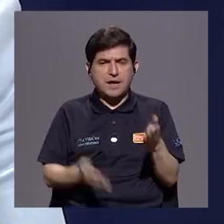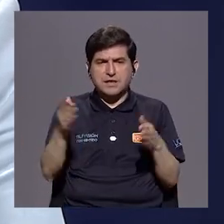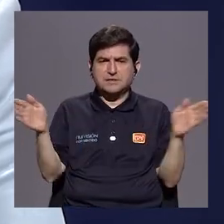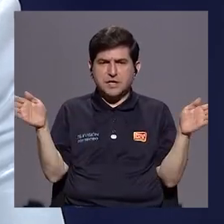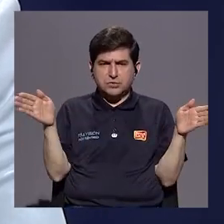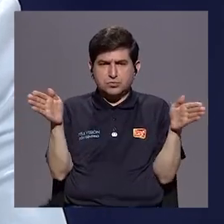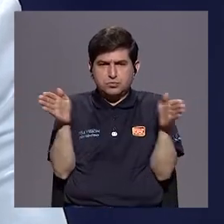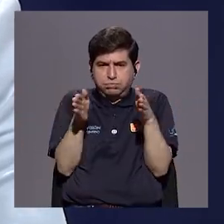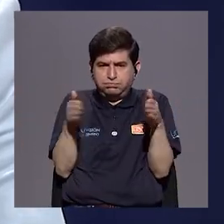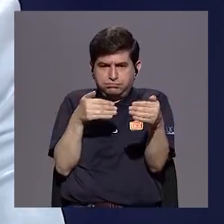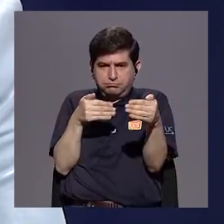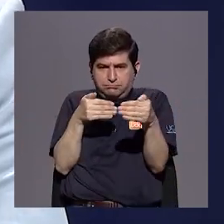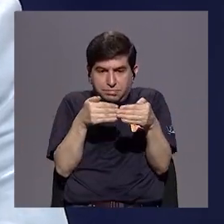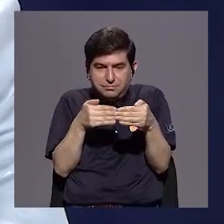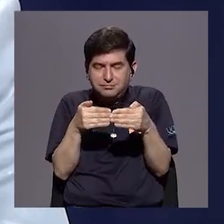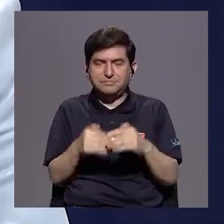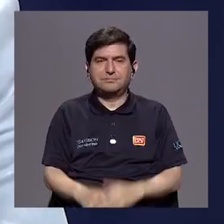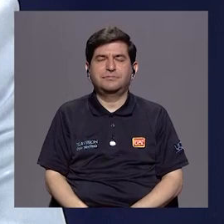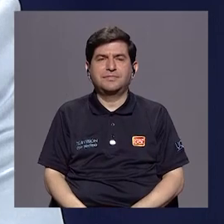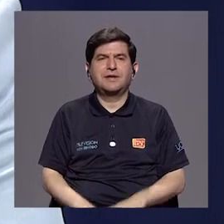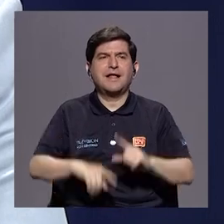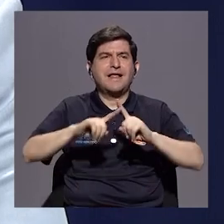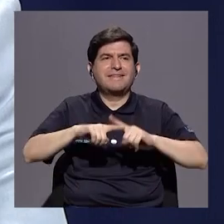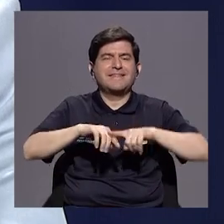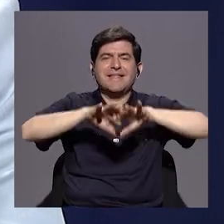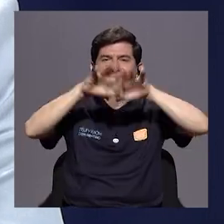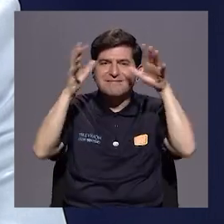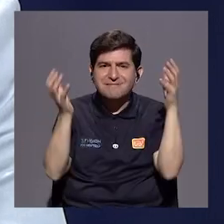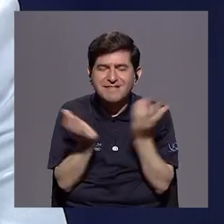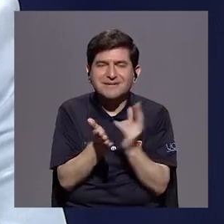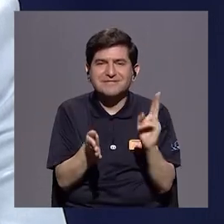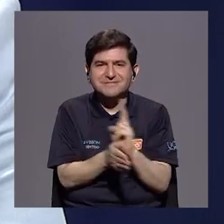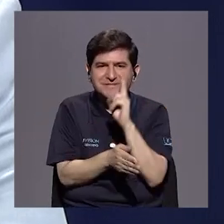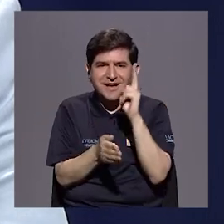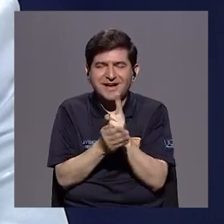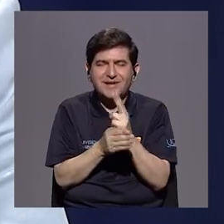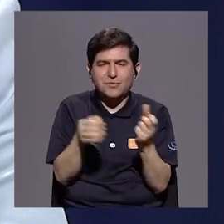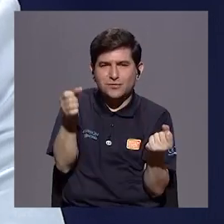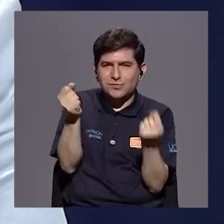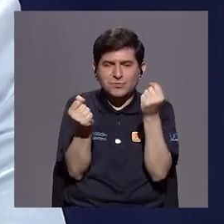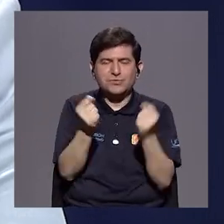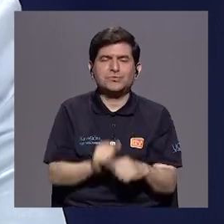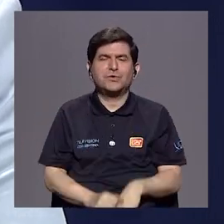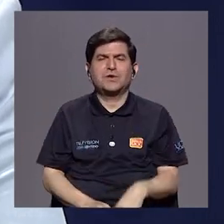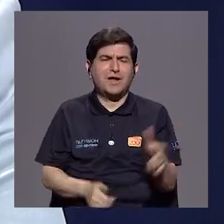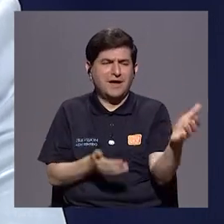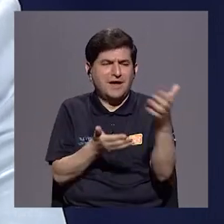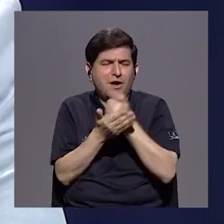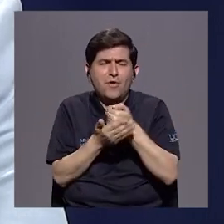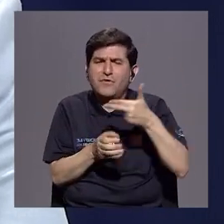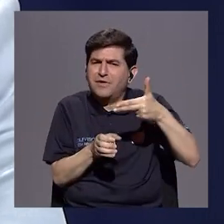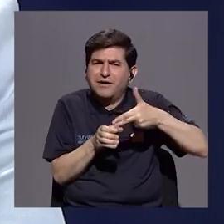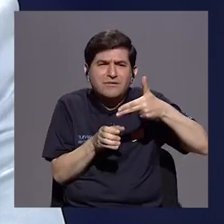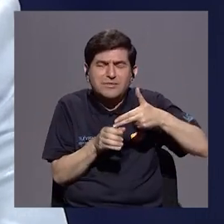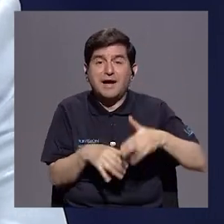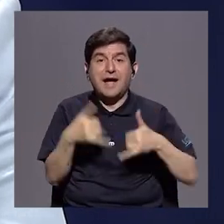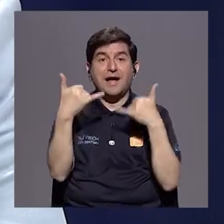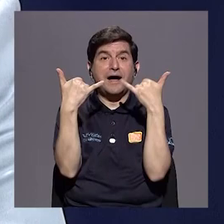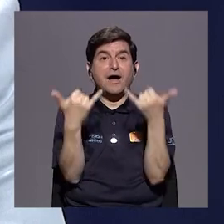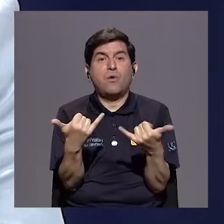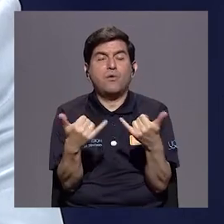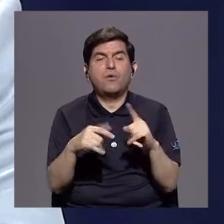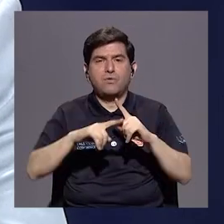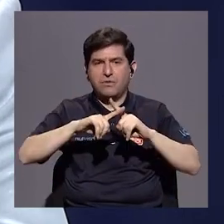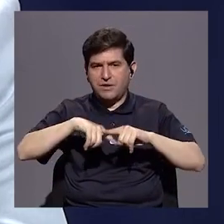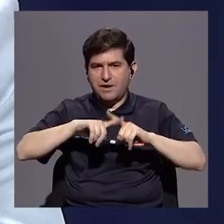de menor tamaño hay una tendencia global hacia el uso de vehículos que economizan combustible y ahora una